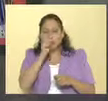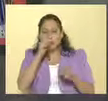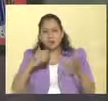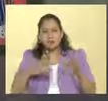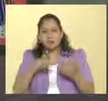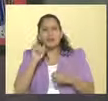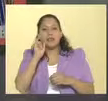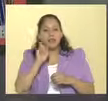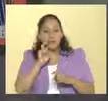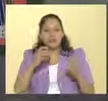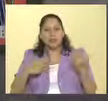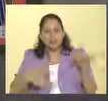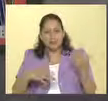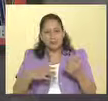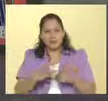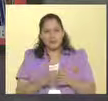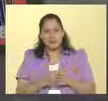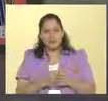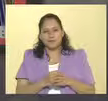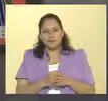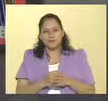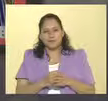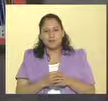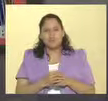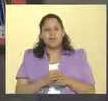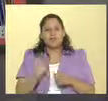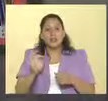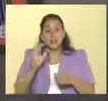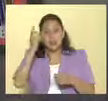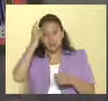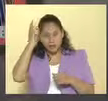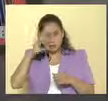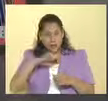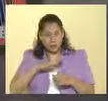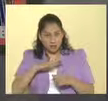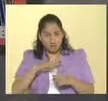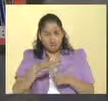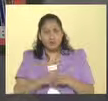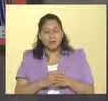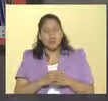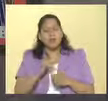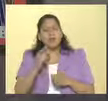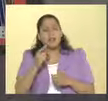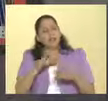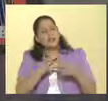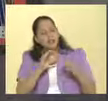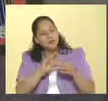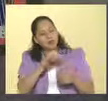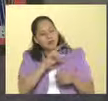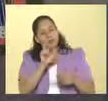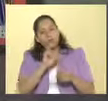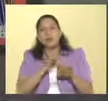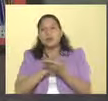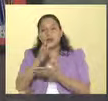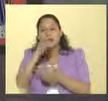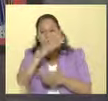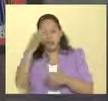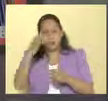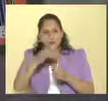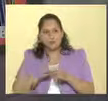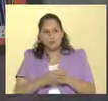Sexo y rock and roll. En el supuesto caso de que Dios exista, ¿qué te gustaría que te dijera cuando llegues al